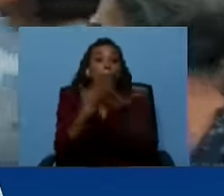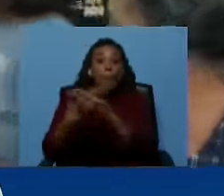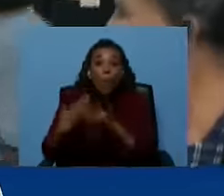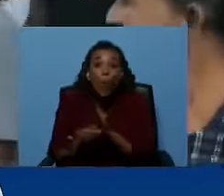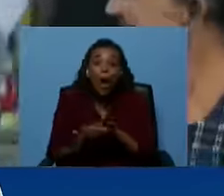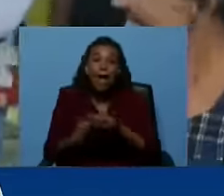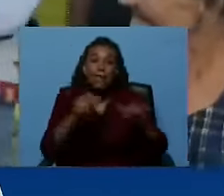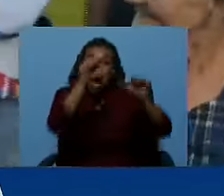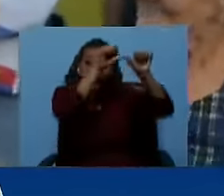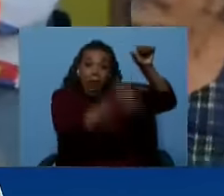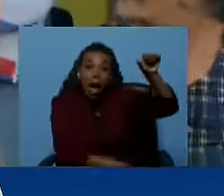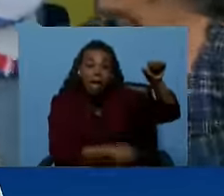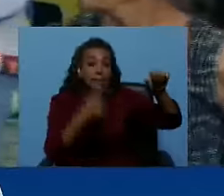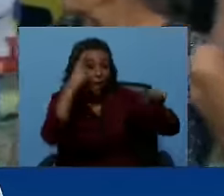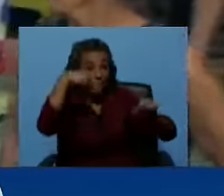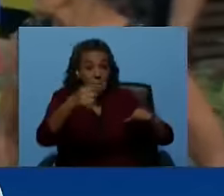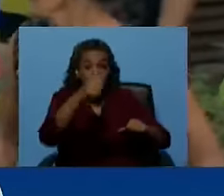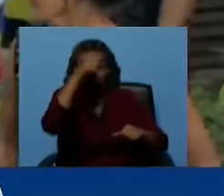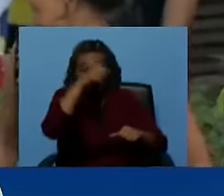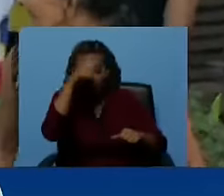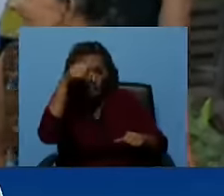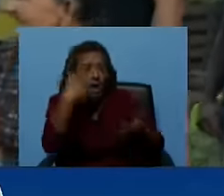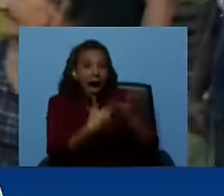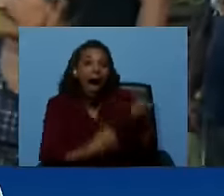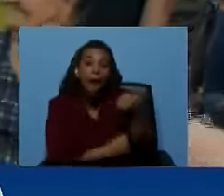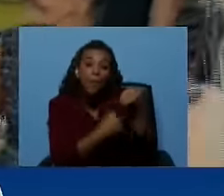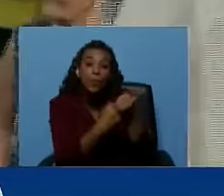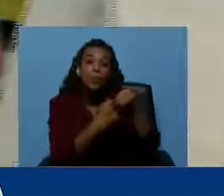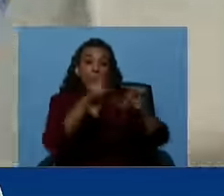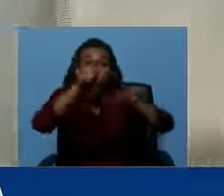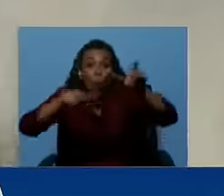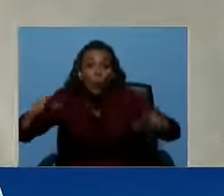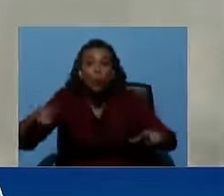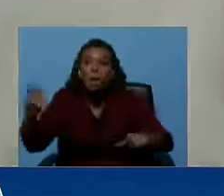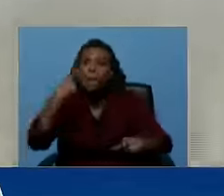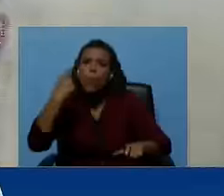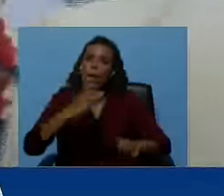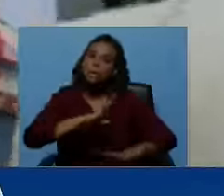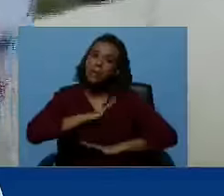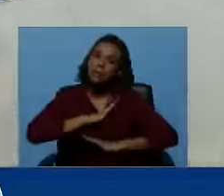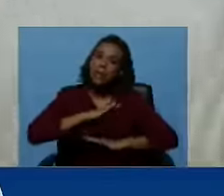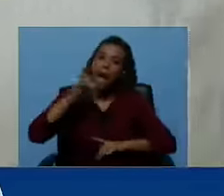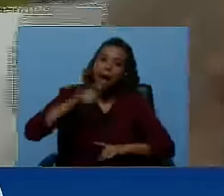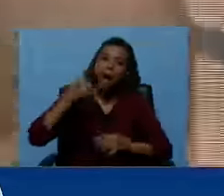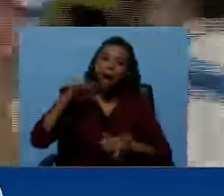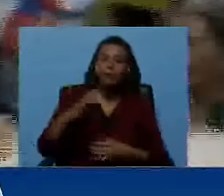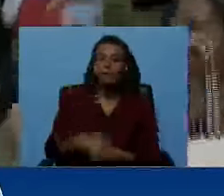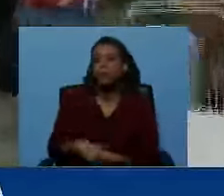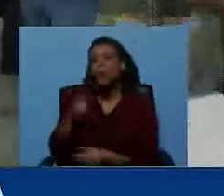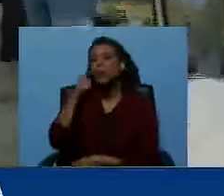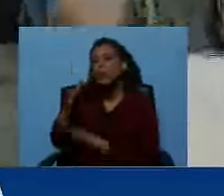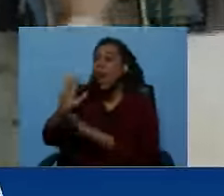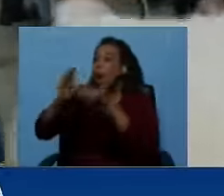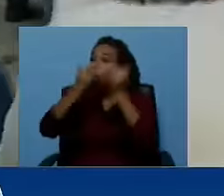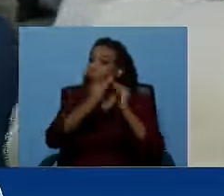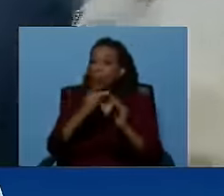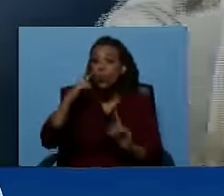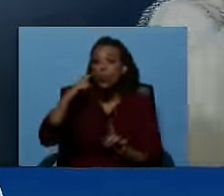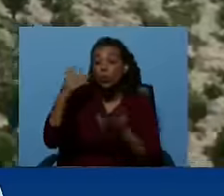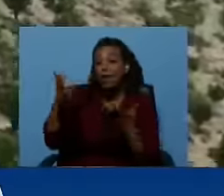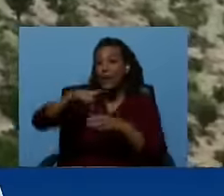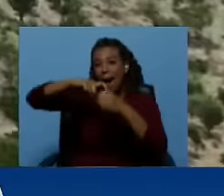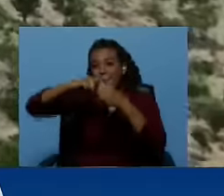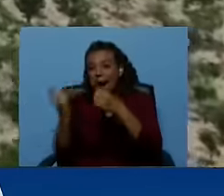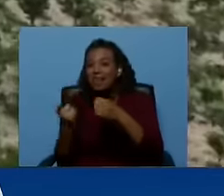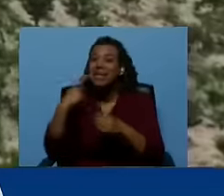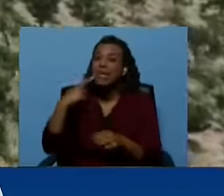que van a ser colocadas este domingo en favor de la comunidad van a buscar satisfacer una necesidad de hecho esta comuna que es la ruta de la mandarina